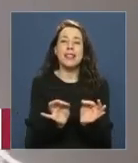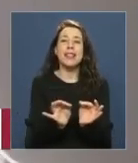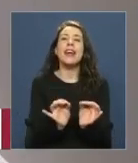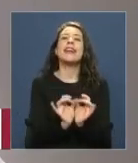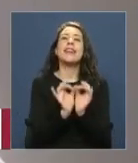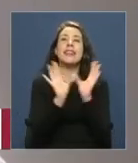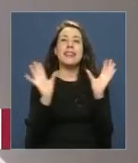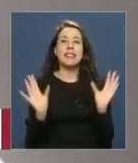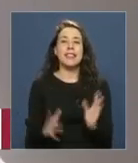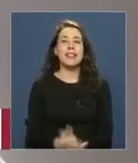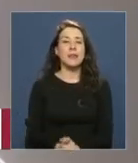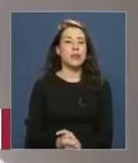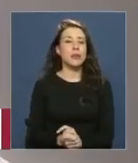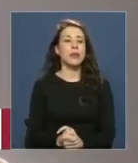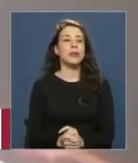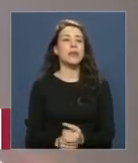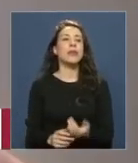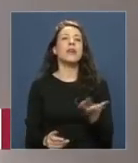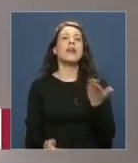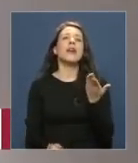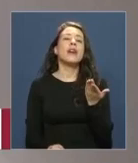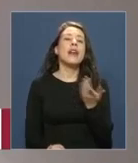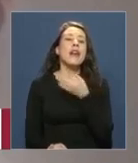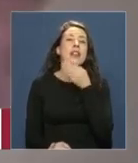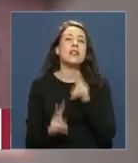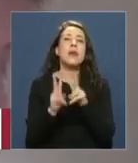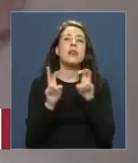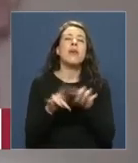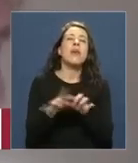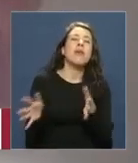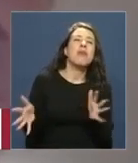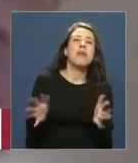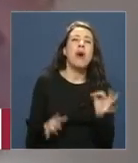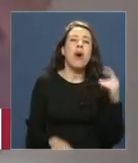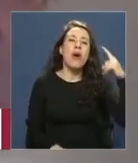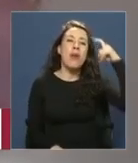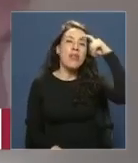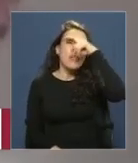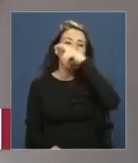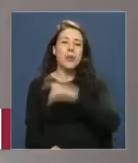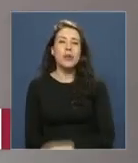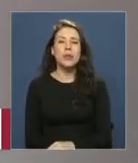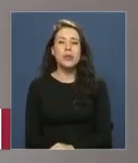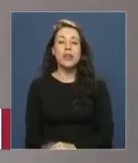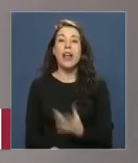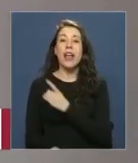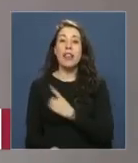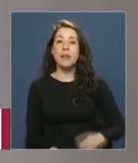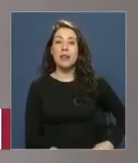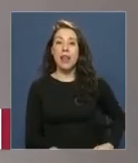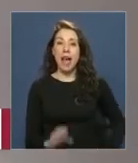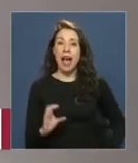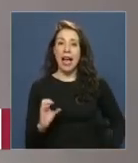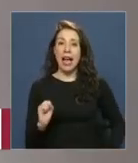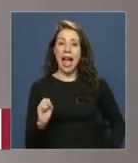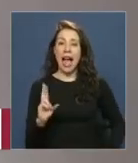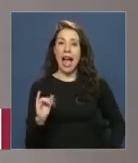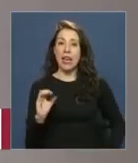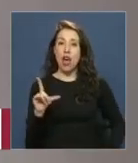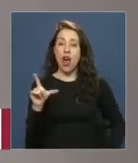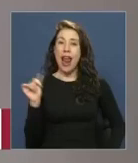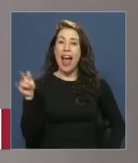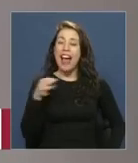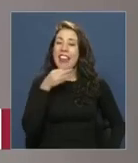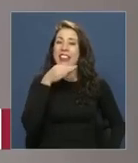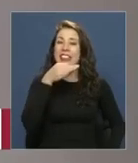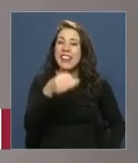que le dan a algunos conceptos que aparecen como algo relativo o bastante dificultoso. Cuando la diputada Cariola dice, por su intermedio,